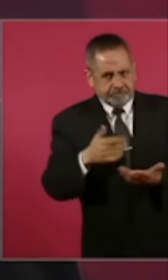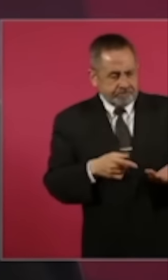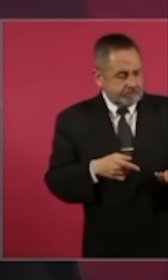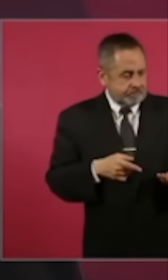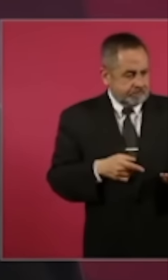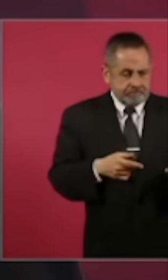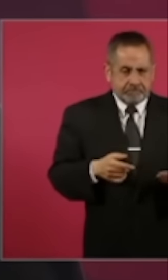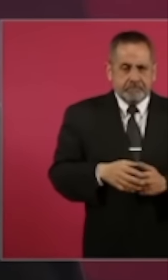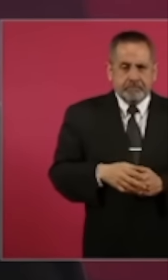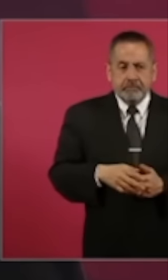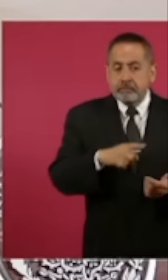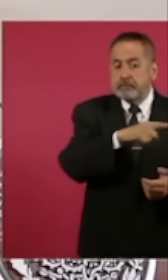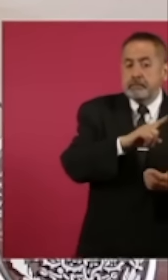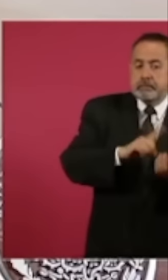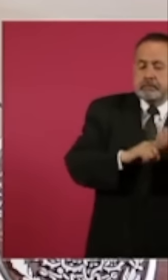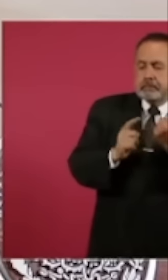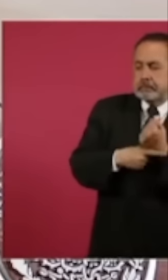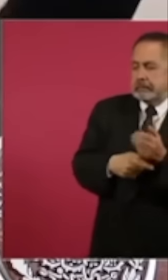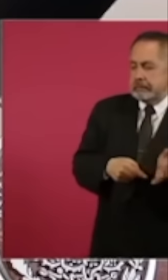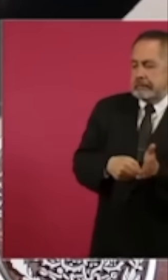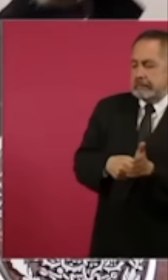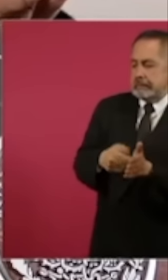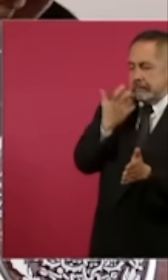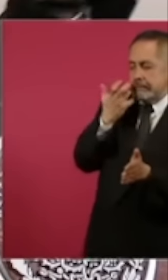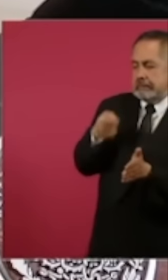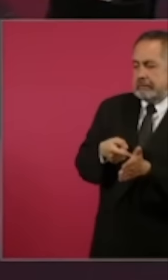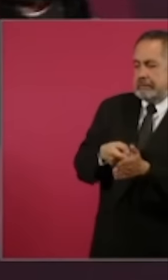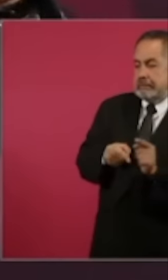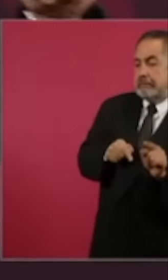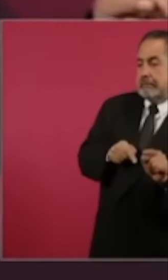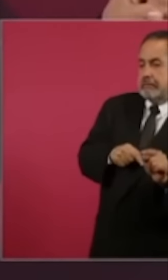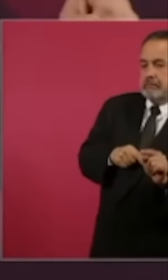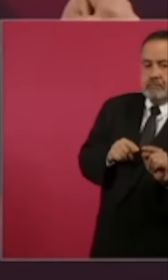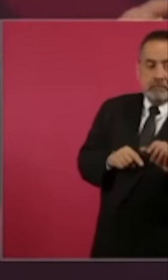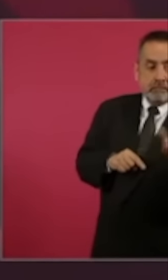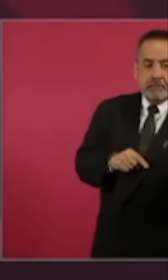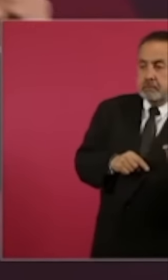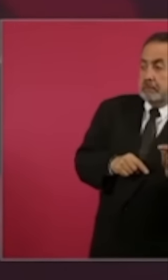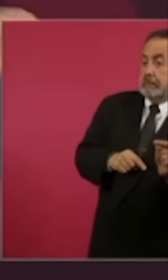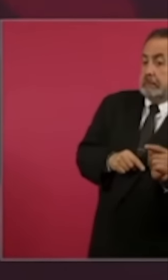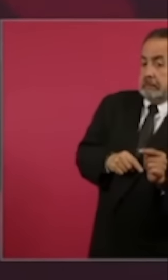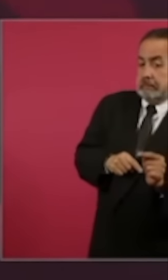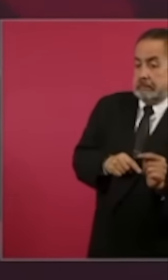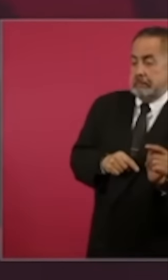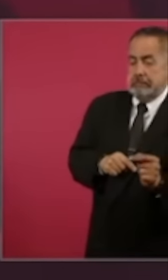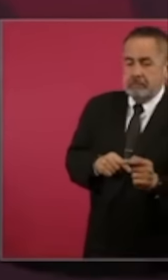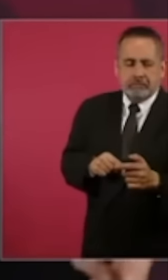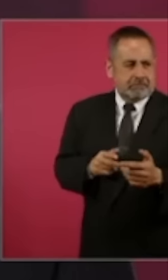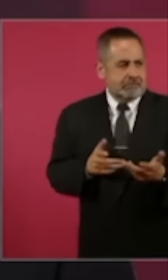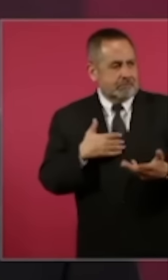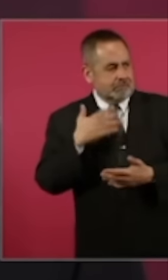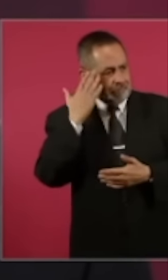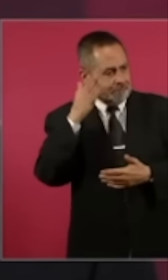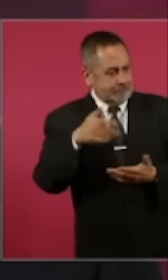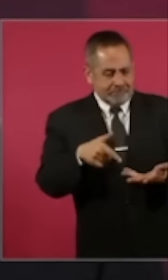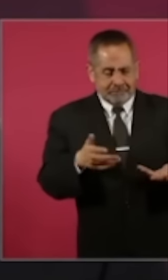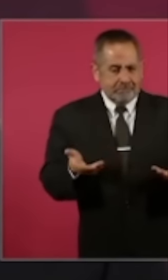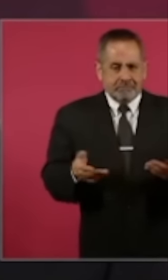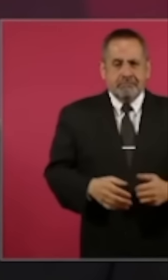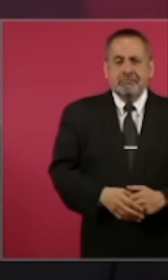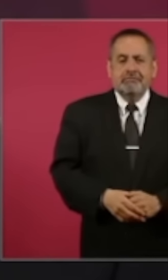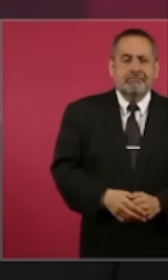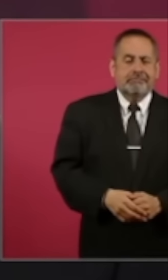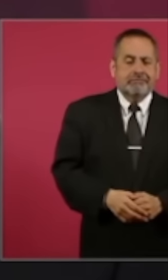Ya sabían ellos a quién quería cada grupo de estos que dominan, ¿no?, las